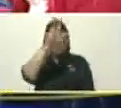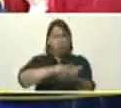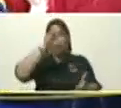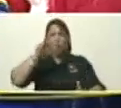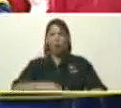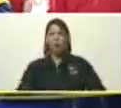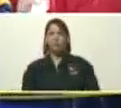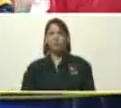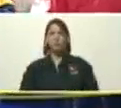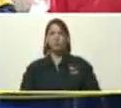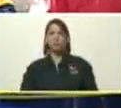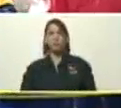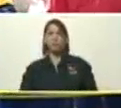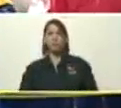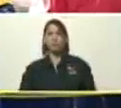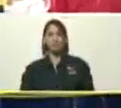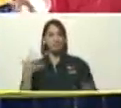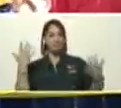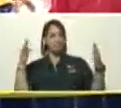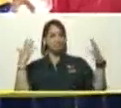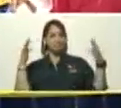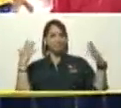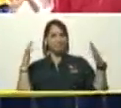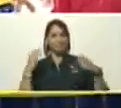¡Aprobado, Cilita!